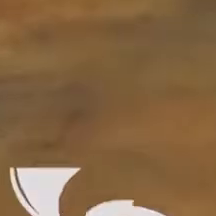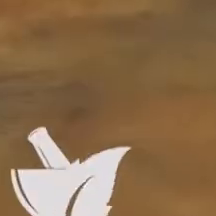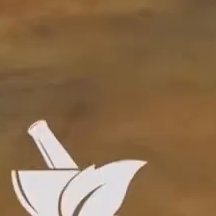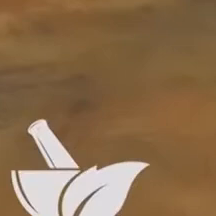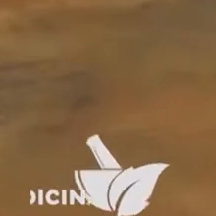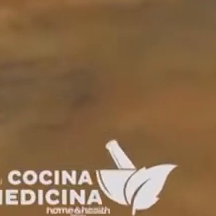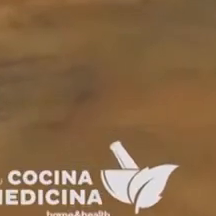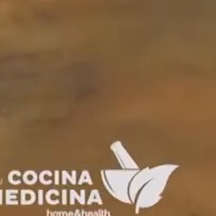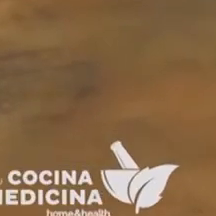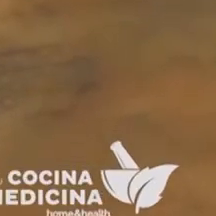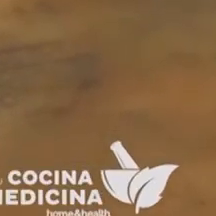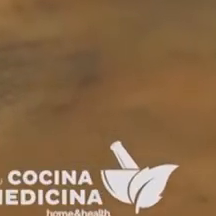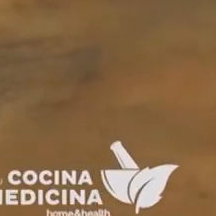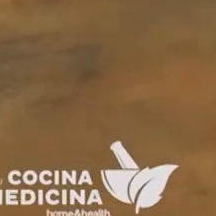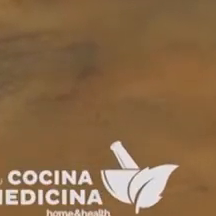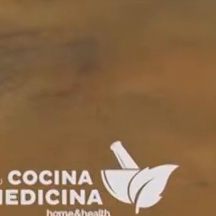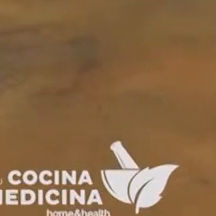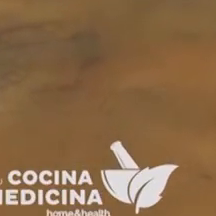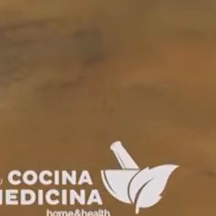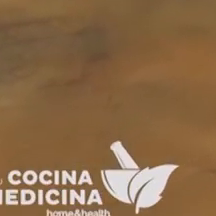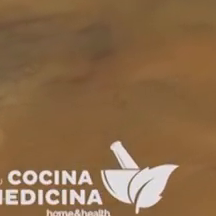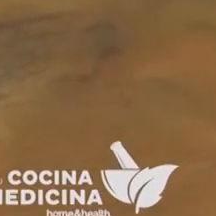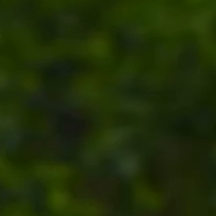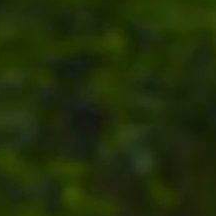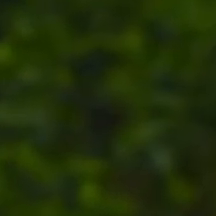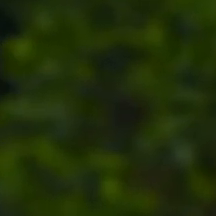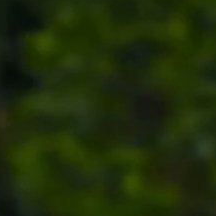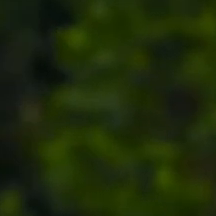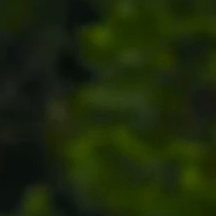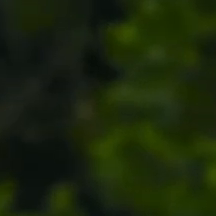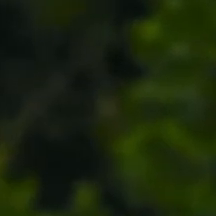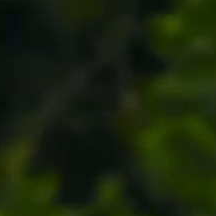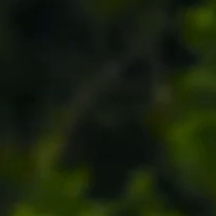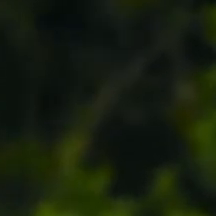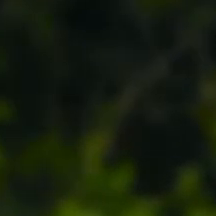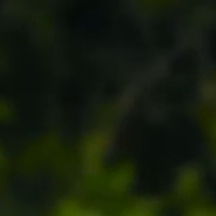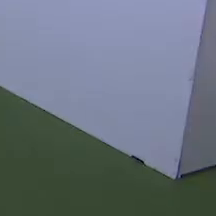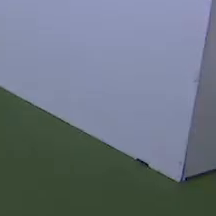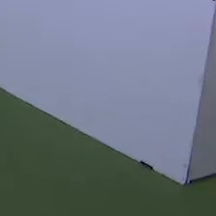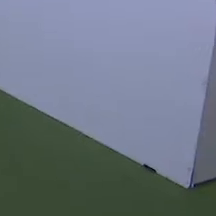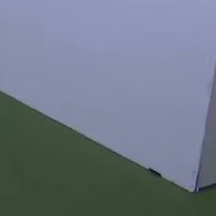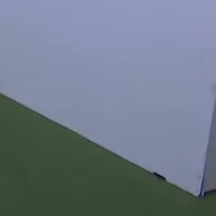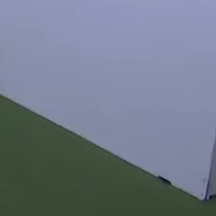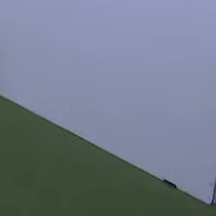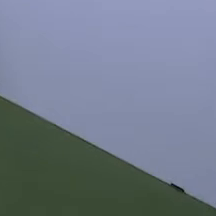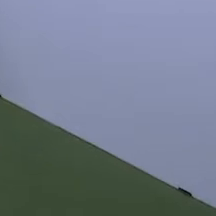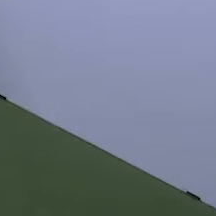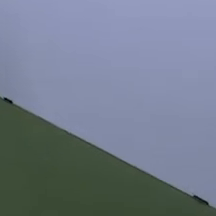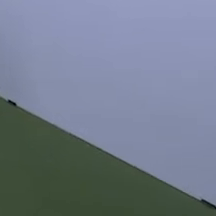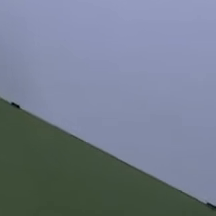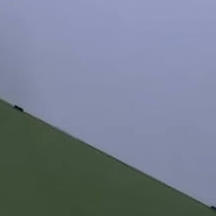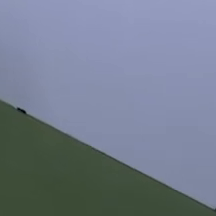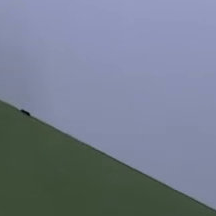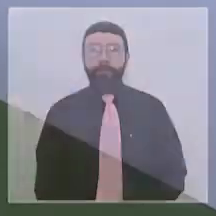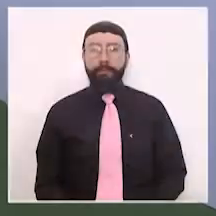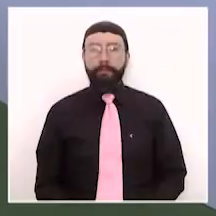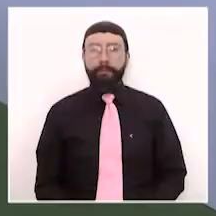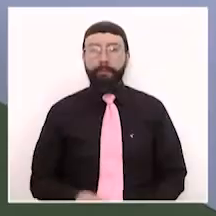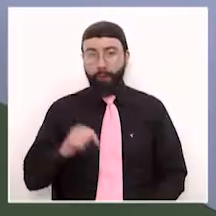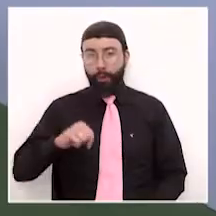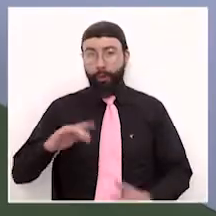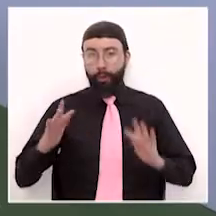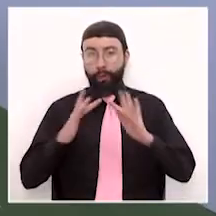Alimento natural que estimula hormonas sexuales 3 veces por semana, la alternativa más saludable. Hoy en Conexión